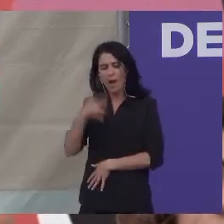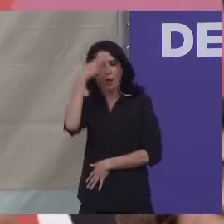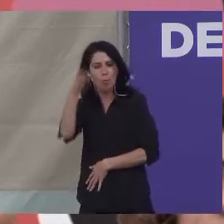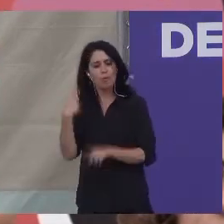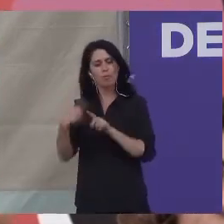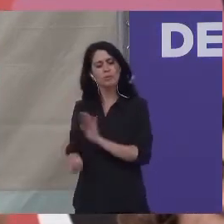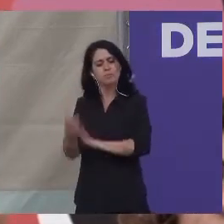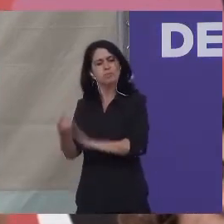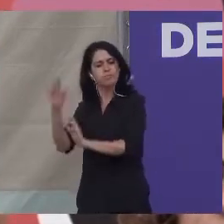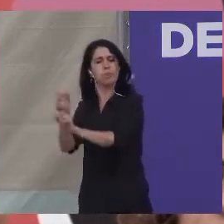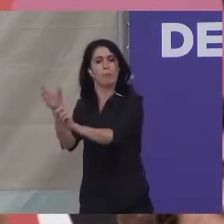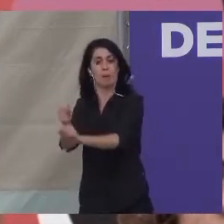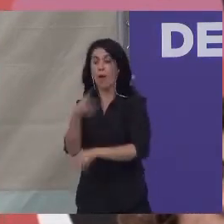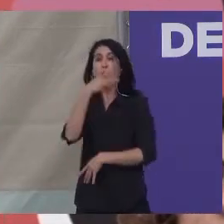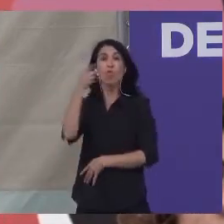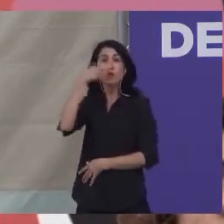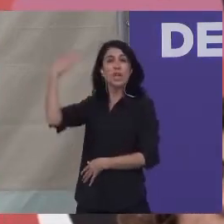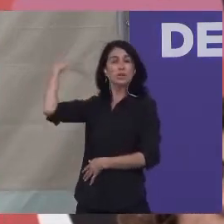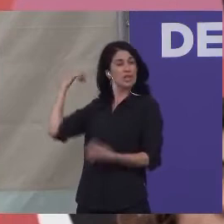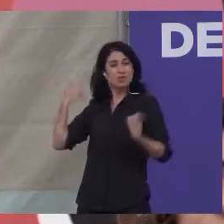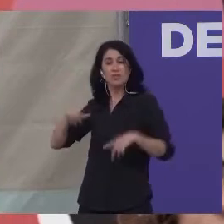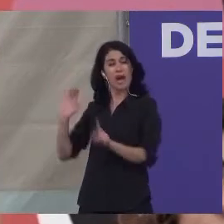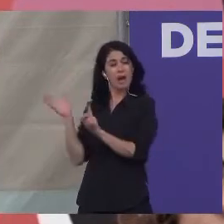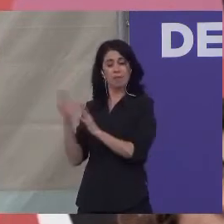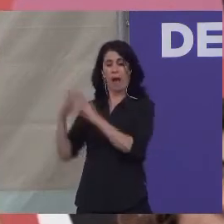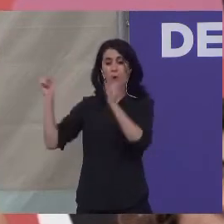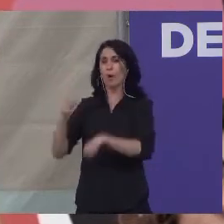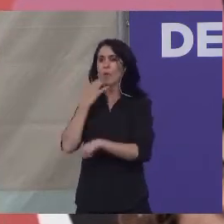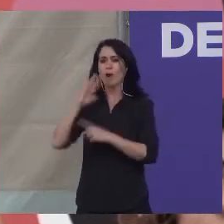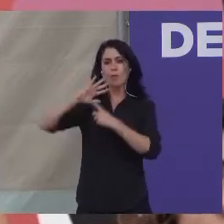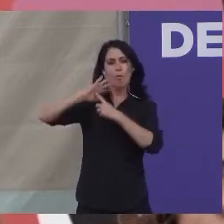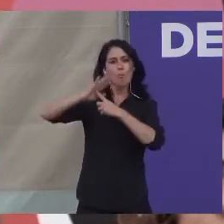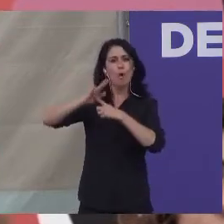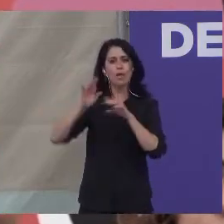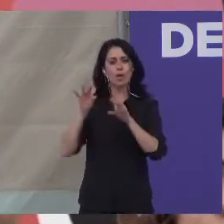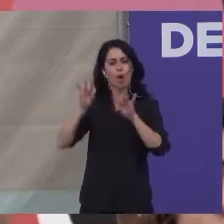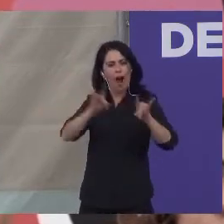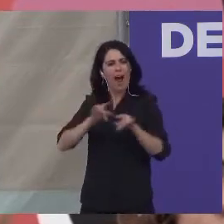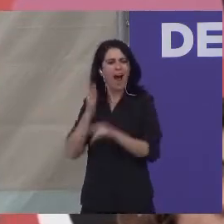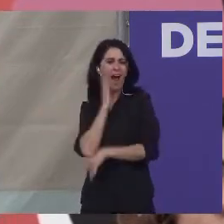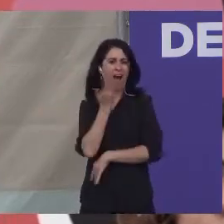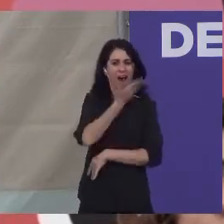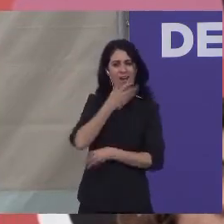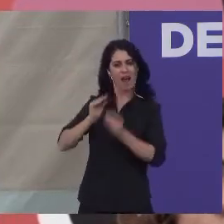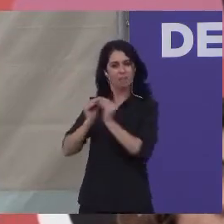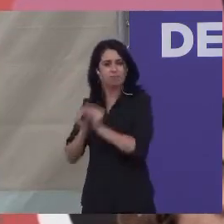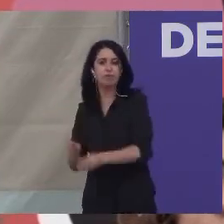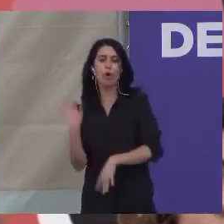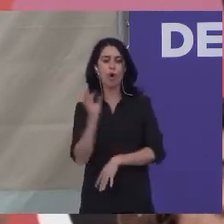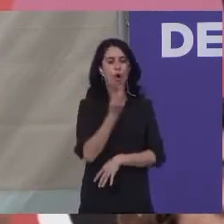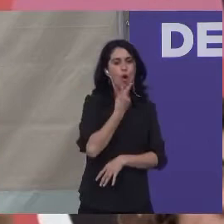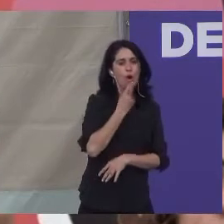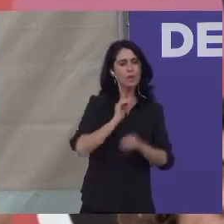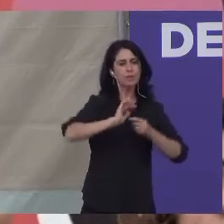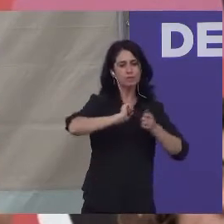pueblos. Se ponían de acuerdo hace 200 años para poder conseguir hacer un molino harinero y para poder moler las olivas y hacer aceite.